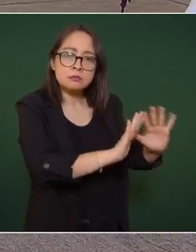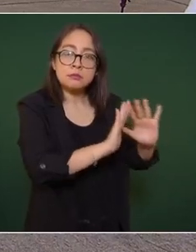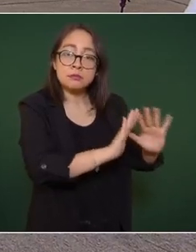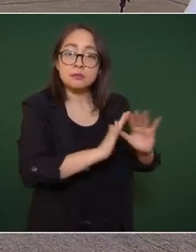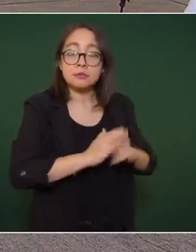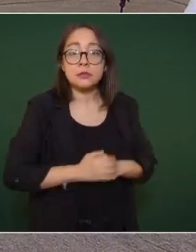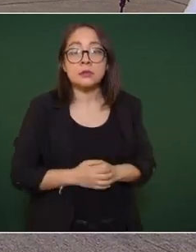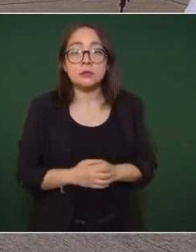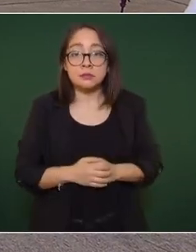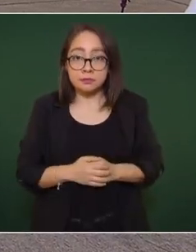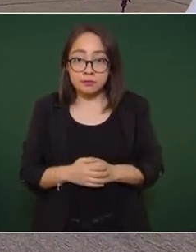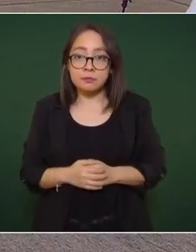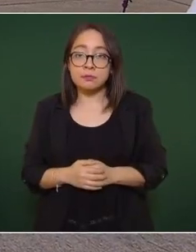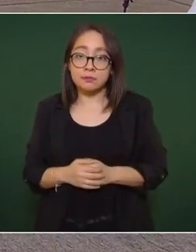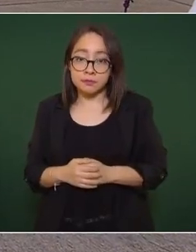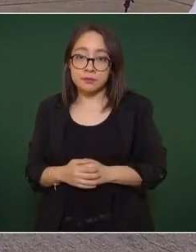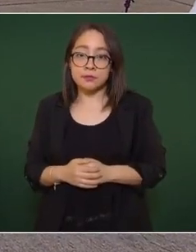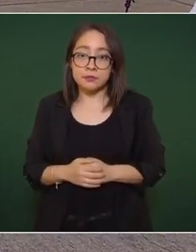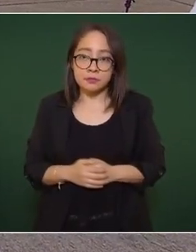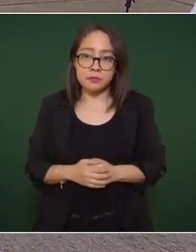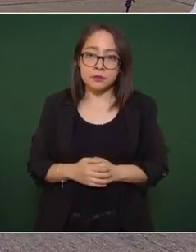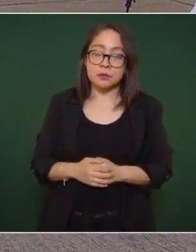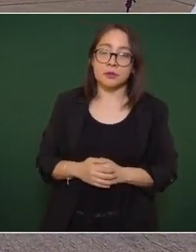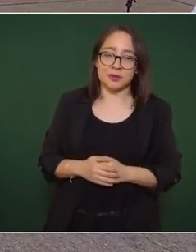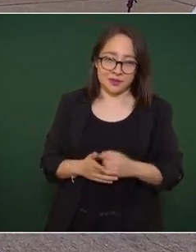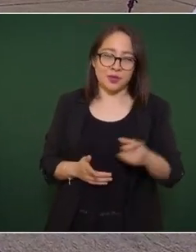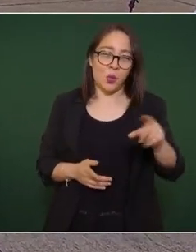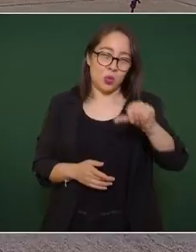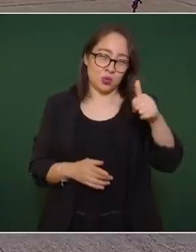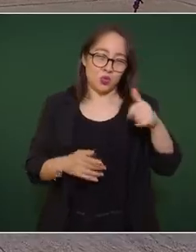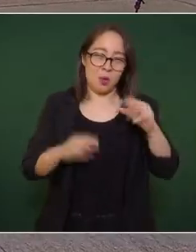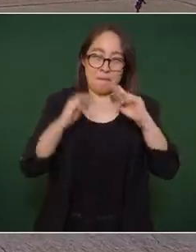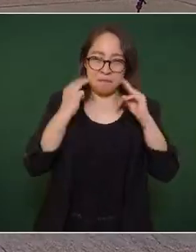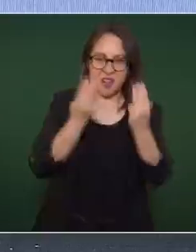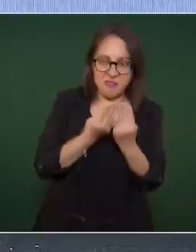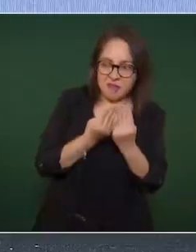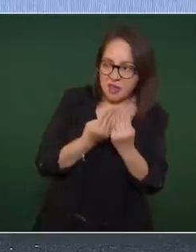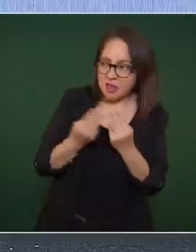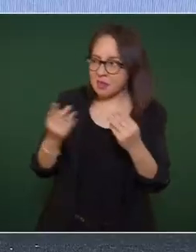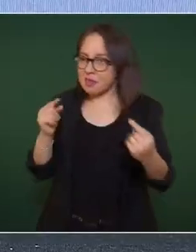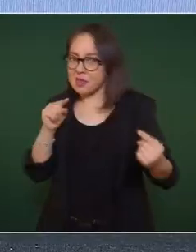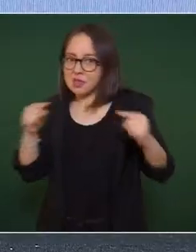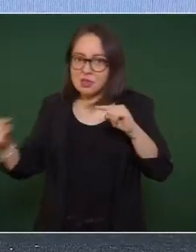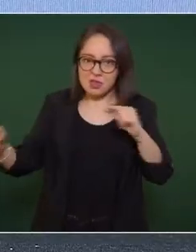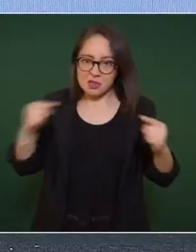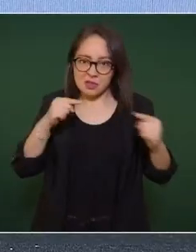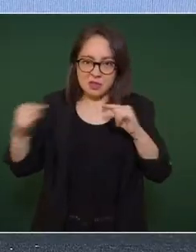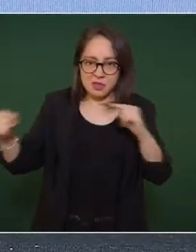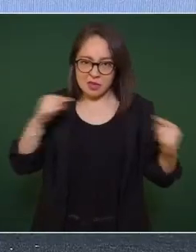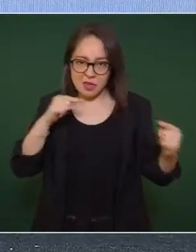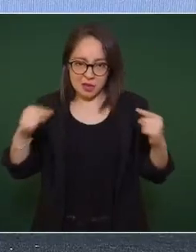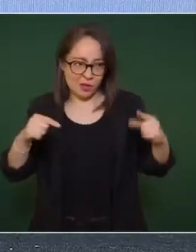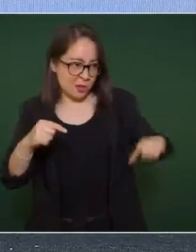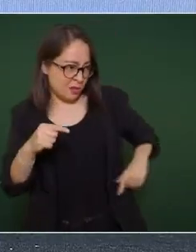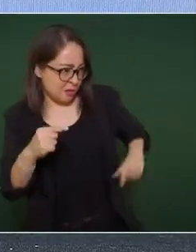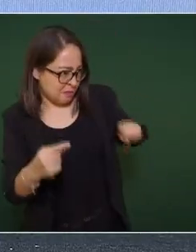y jugaron los huachicoleros a las vencidas y les ganamos.